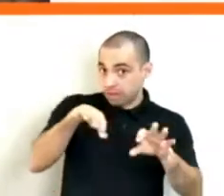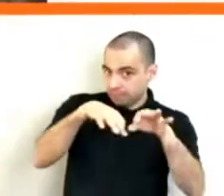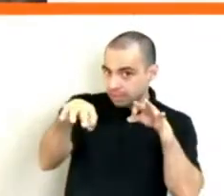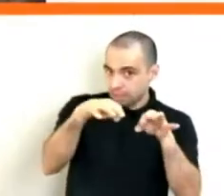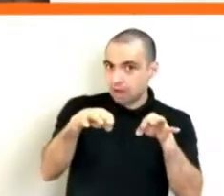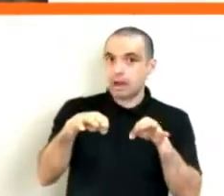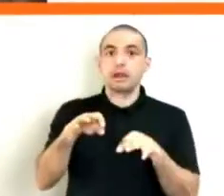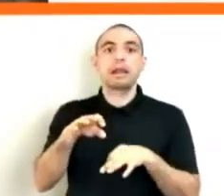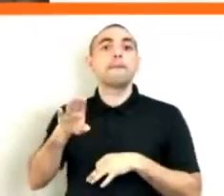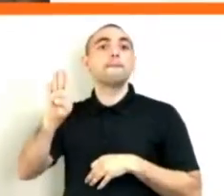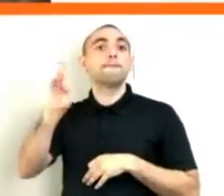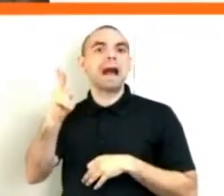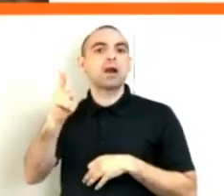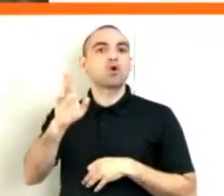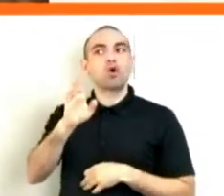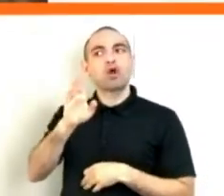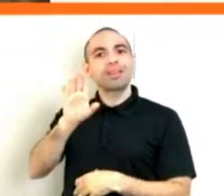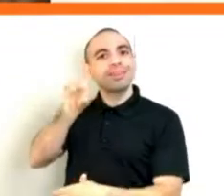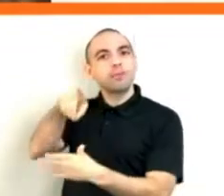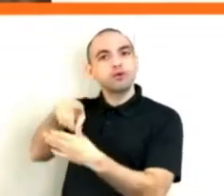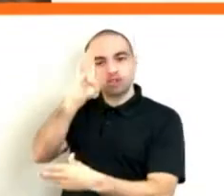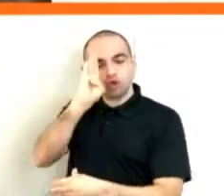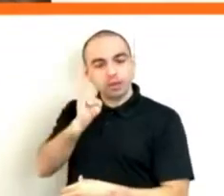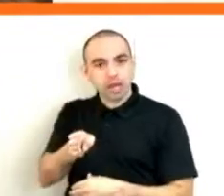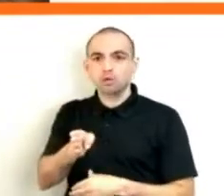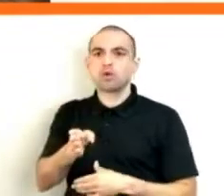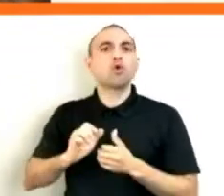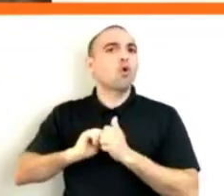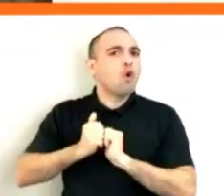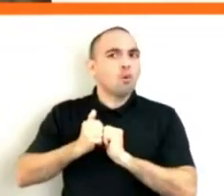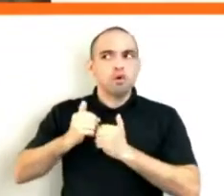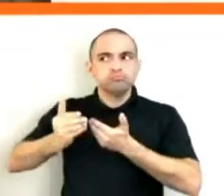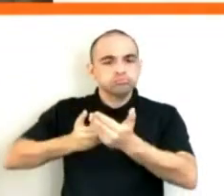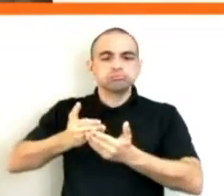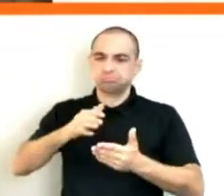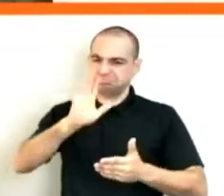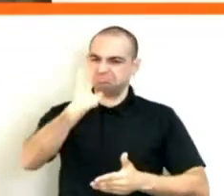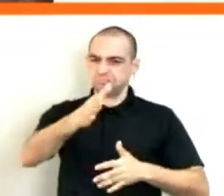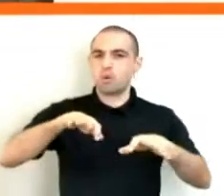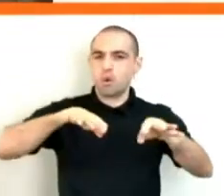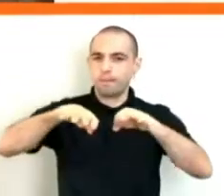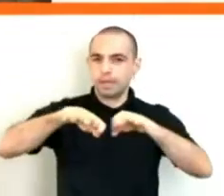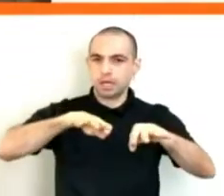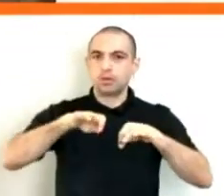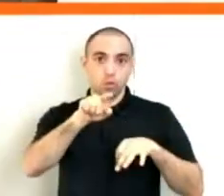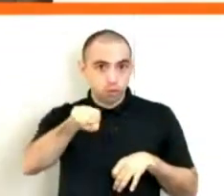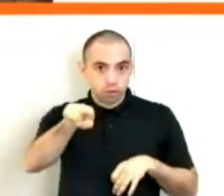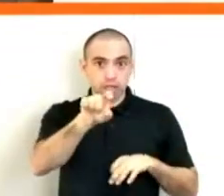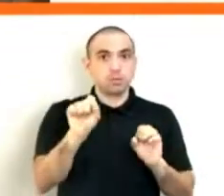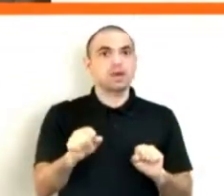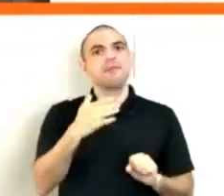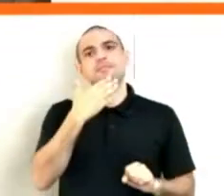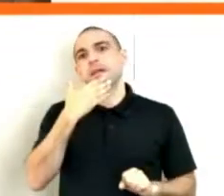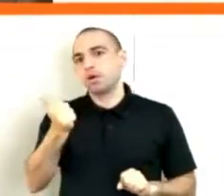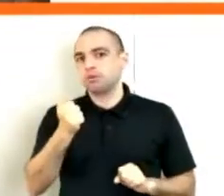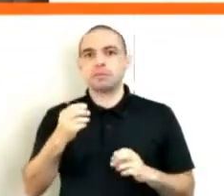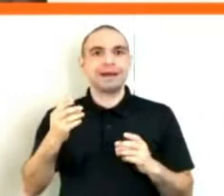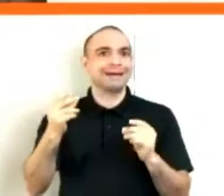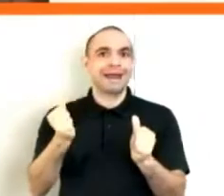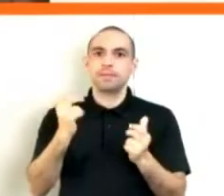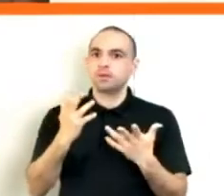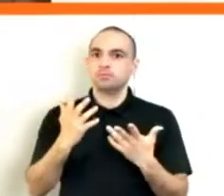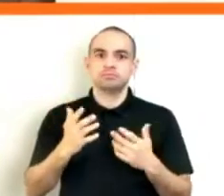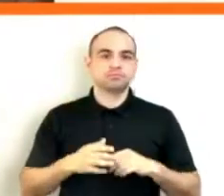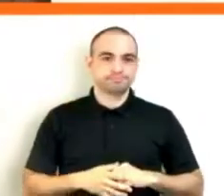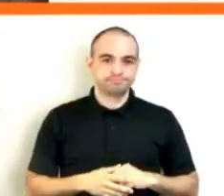información bancaria. Les voy a explicar también cómo hacer ese proceso de depósito directo para que lo haga, porque le va a llegar mucho más rápido por